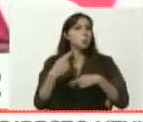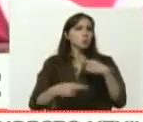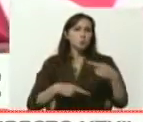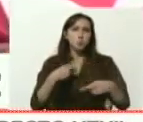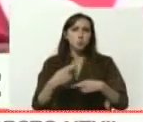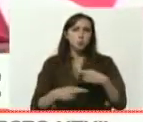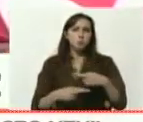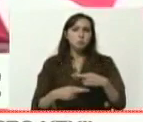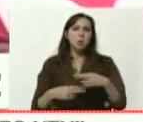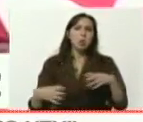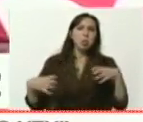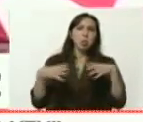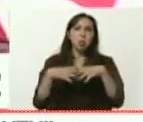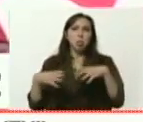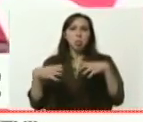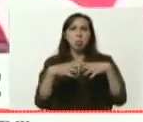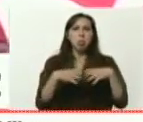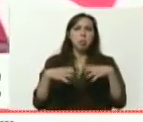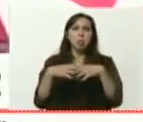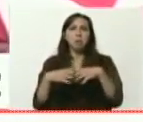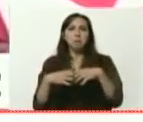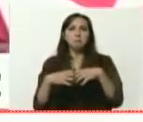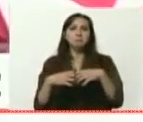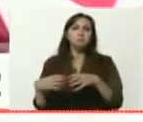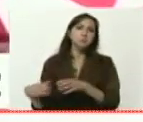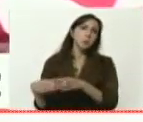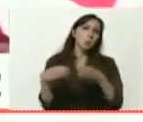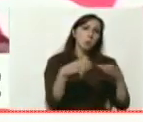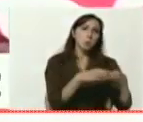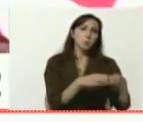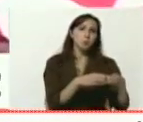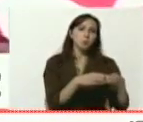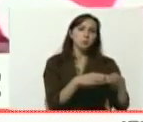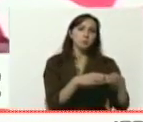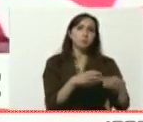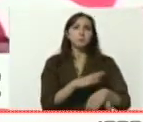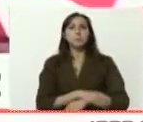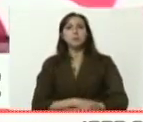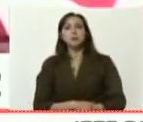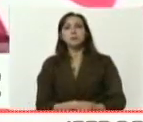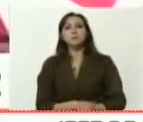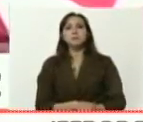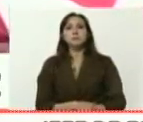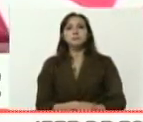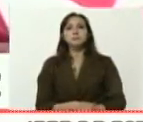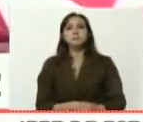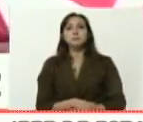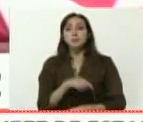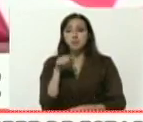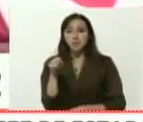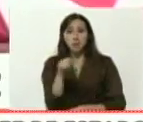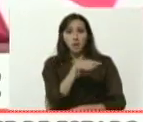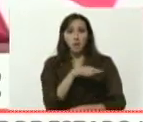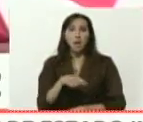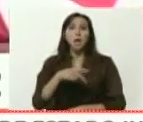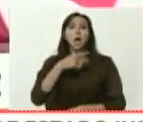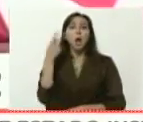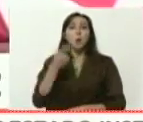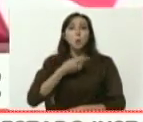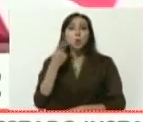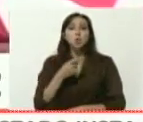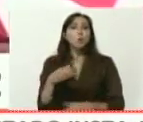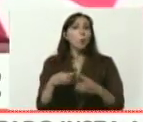el reformismo y la anarquía. Y tenemos como consecuencia de esa política, un grupo importante